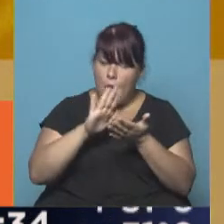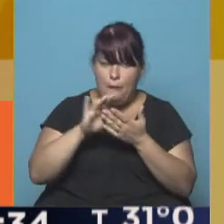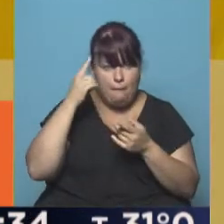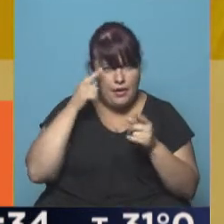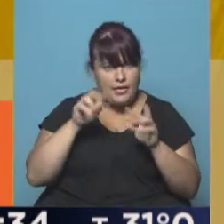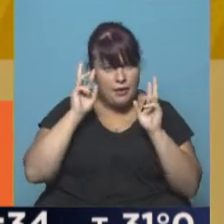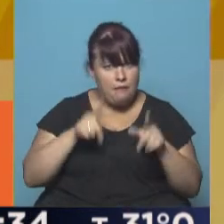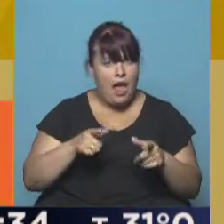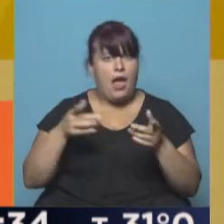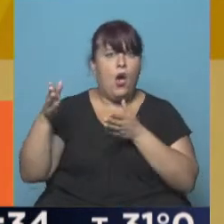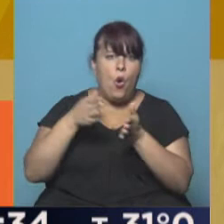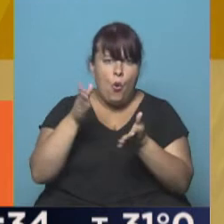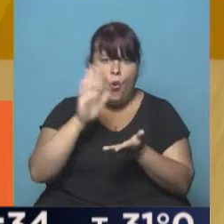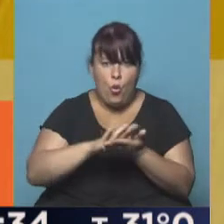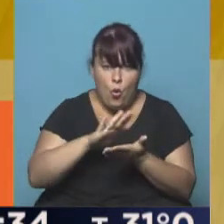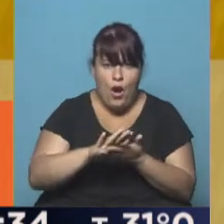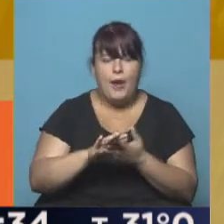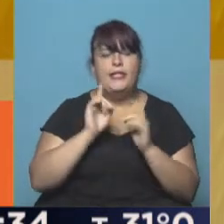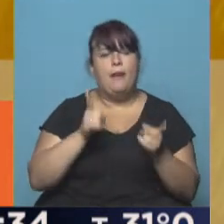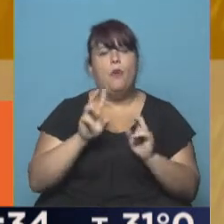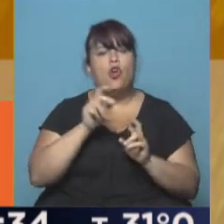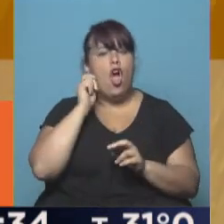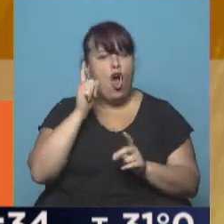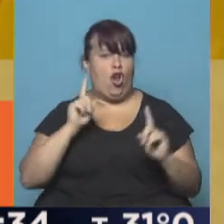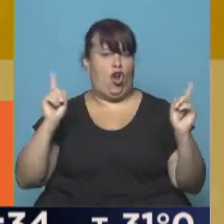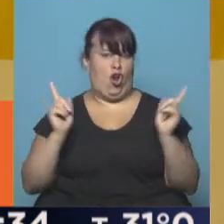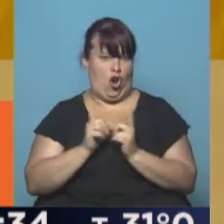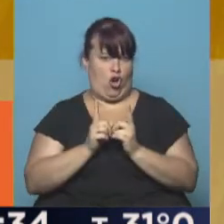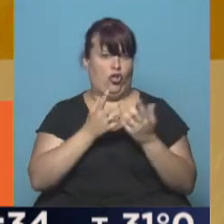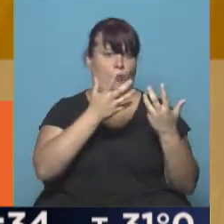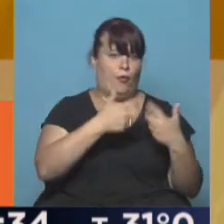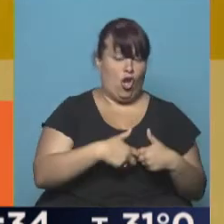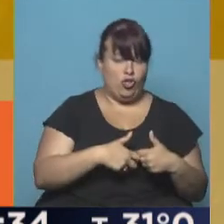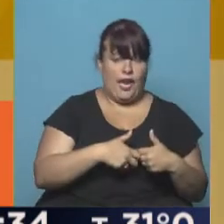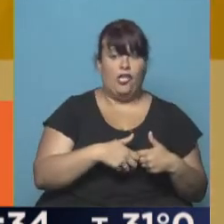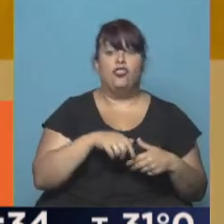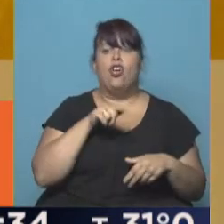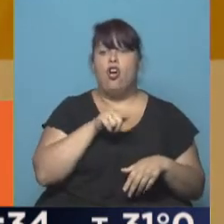a reencauzarlo y a lograr la síntesis entre un proyecto que